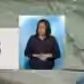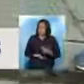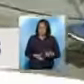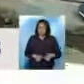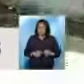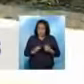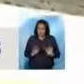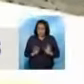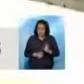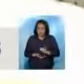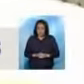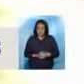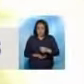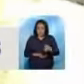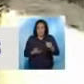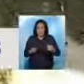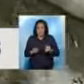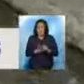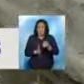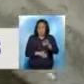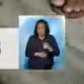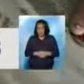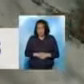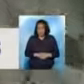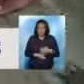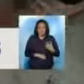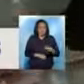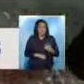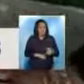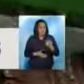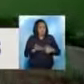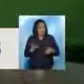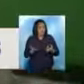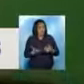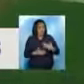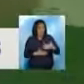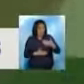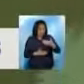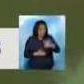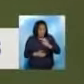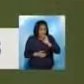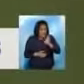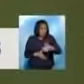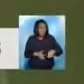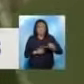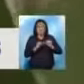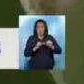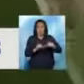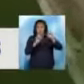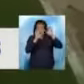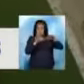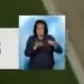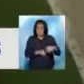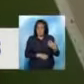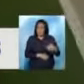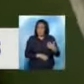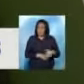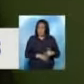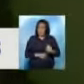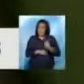vida. Cosas como esas, accidentes como esos y por supuesto el pronóstico de que va a seguir lloviendo en el norte de nuestro país ya nos mantienen en alerta.